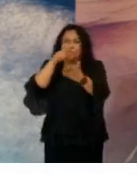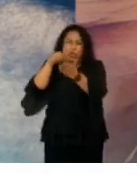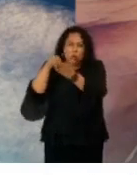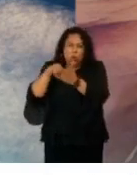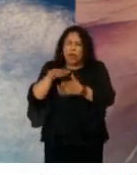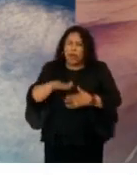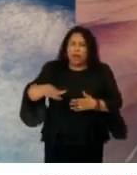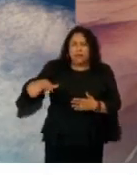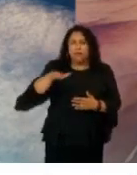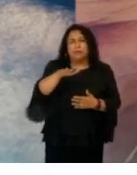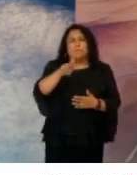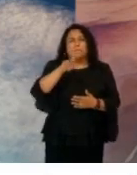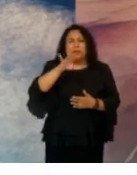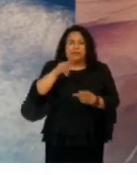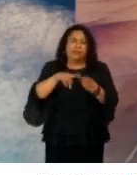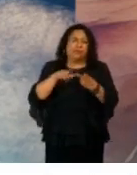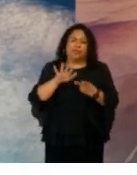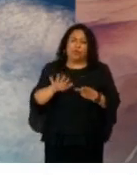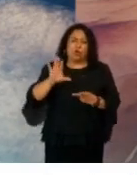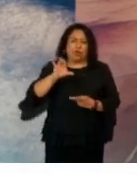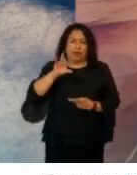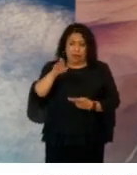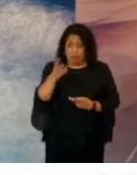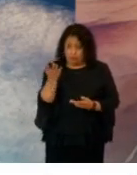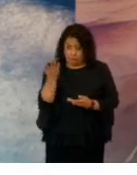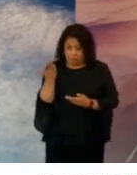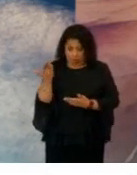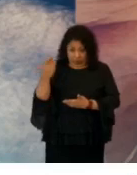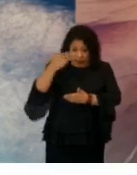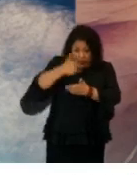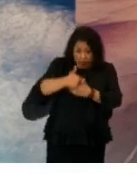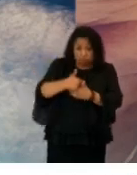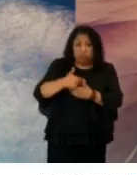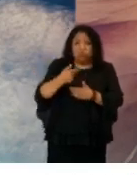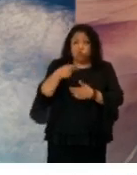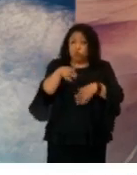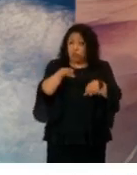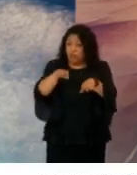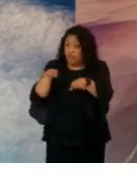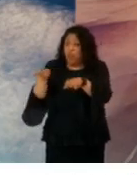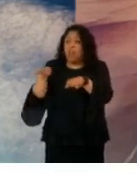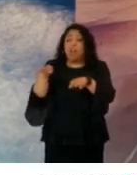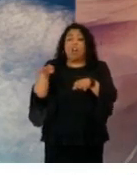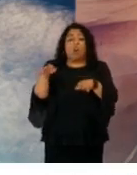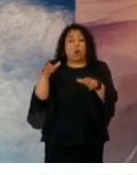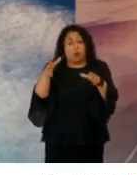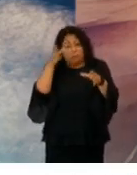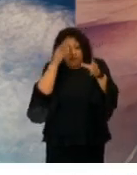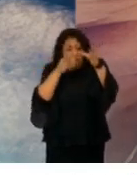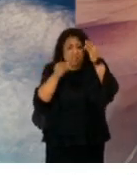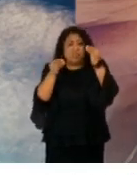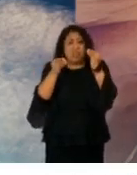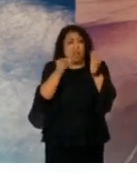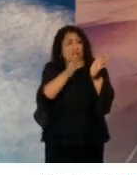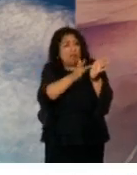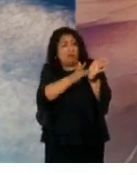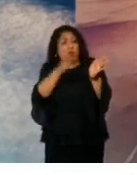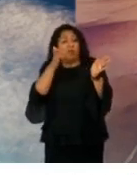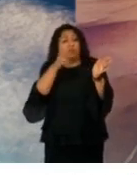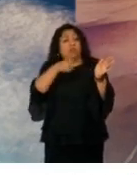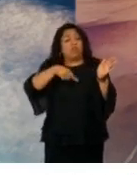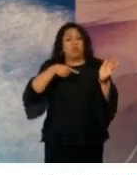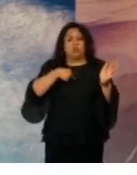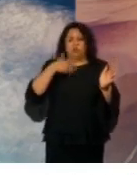zonas del Caribe, que adquieran, que con su trabajo, su formación y su influencia